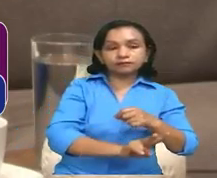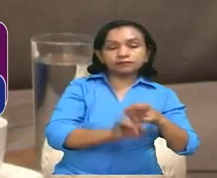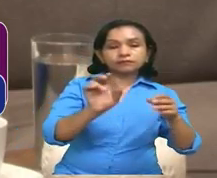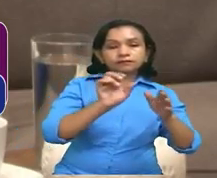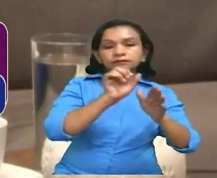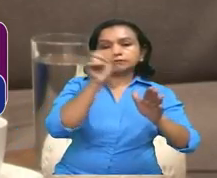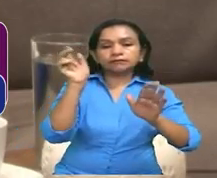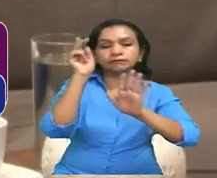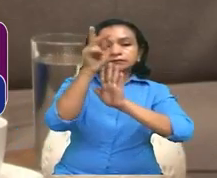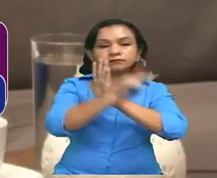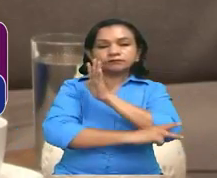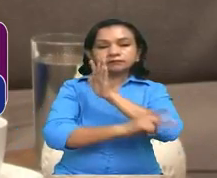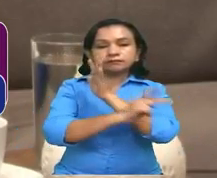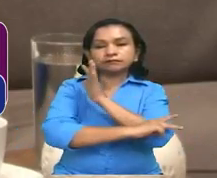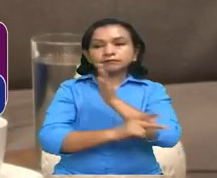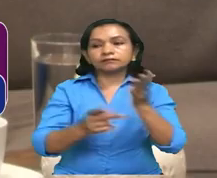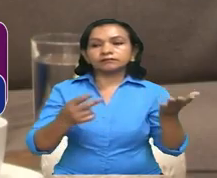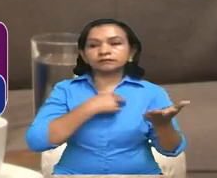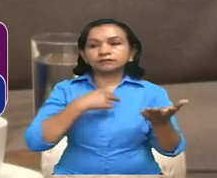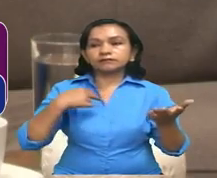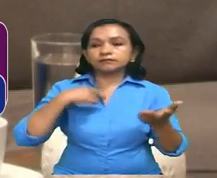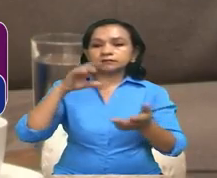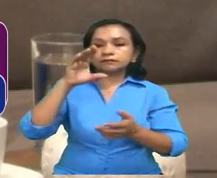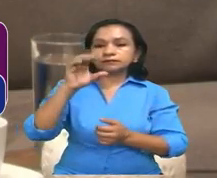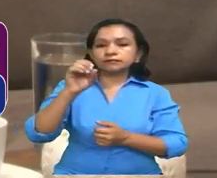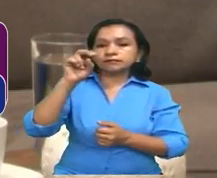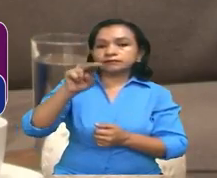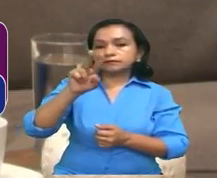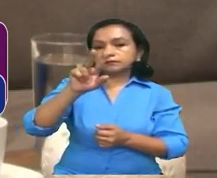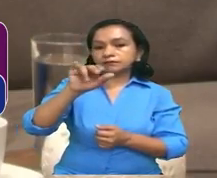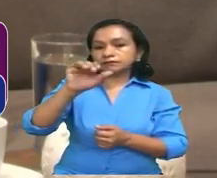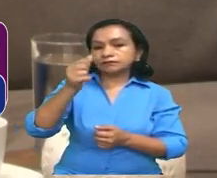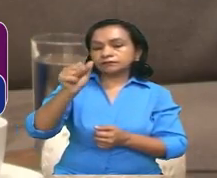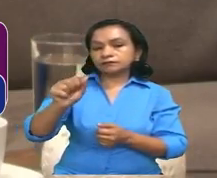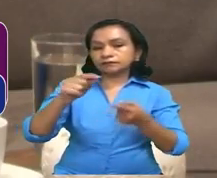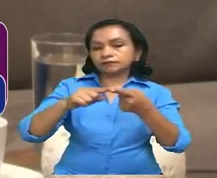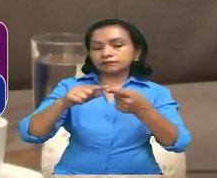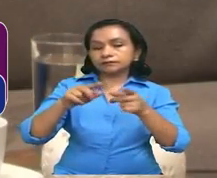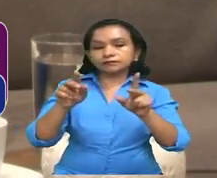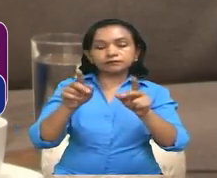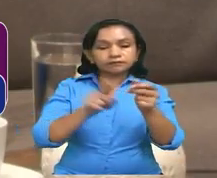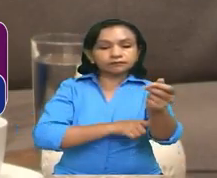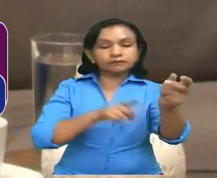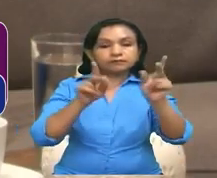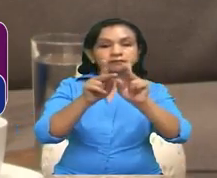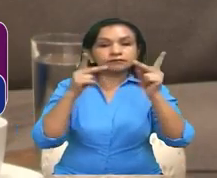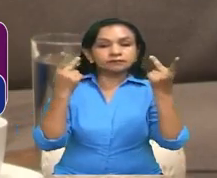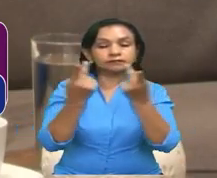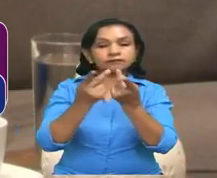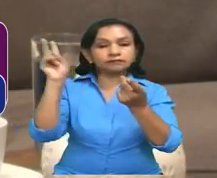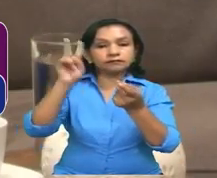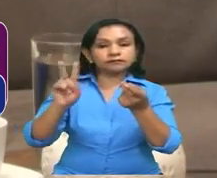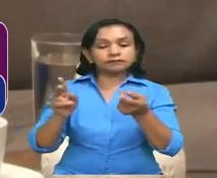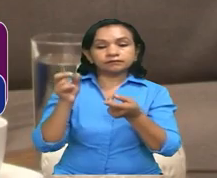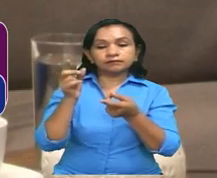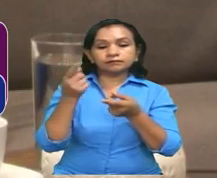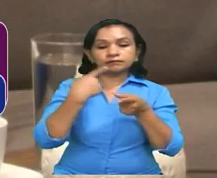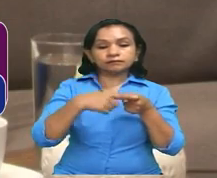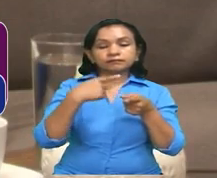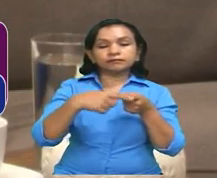mundo. Tenemos la facilidad ahora de podernos conectar con un vuelo directo con Cuba. También tenemos la